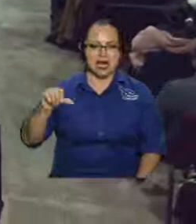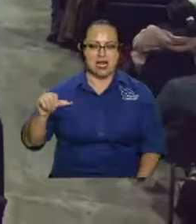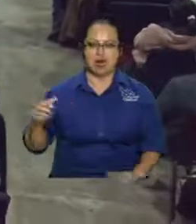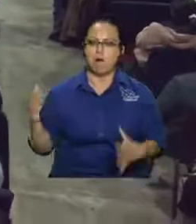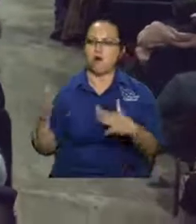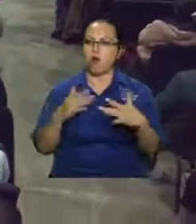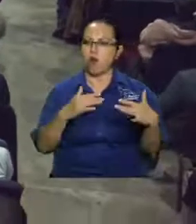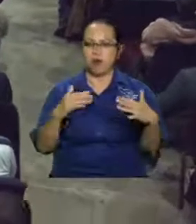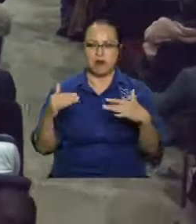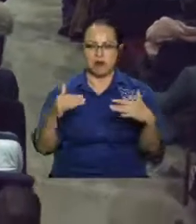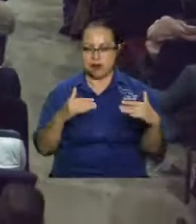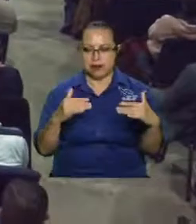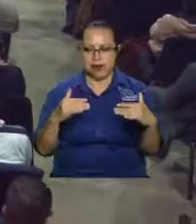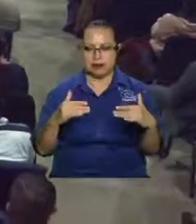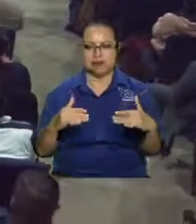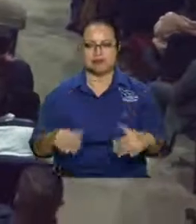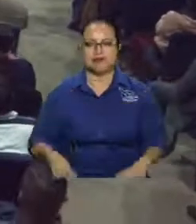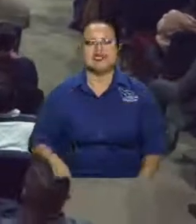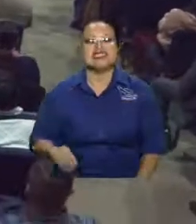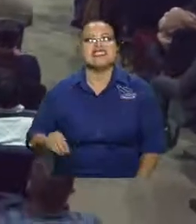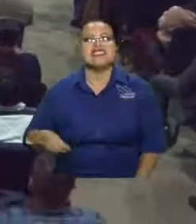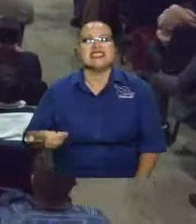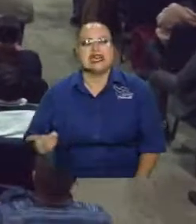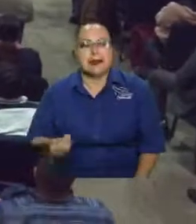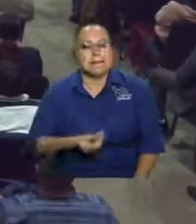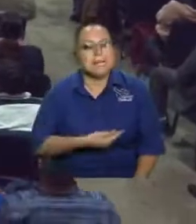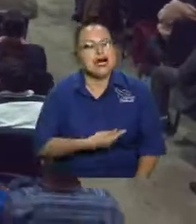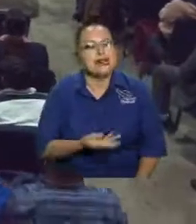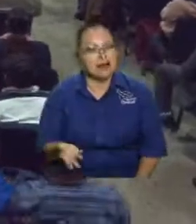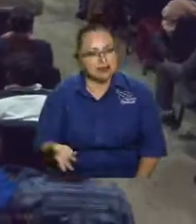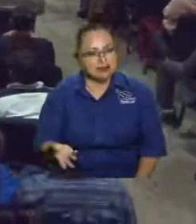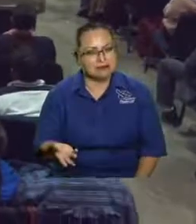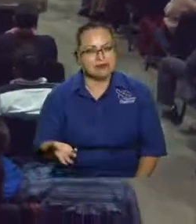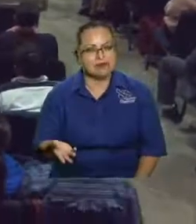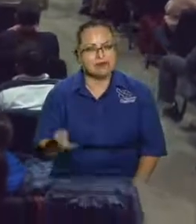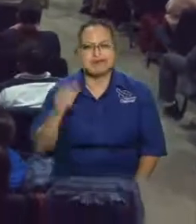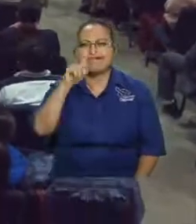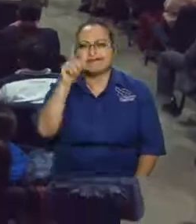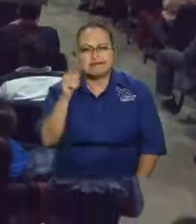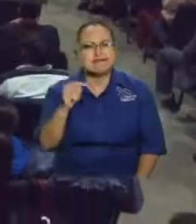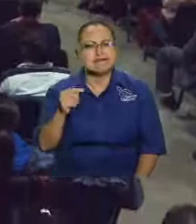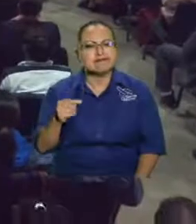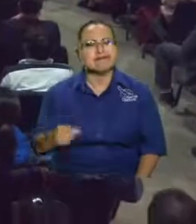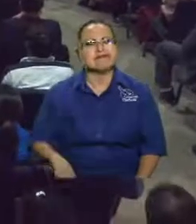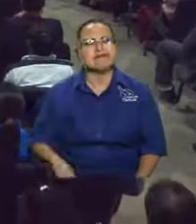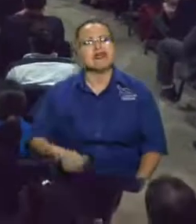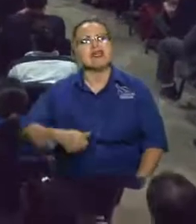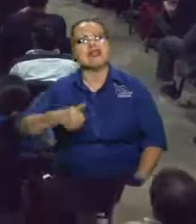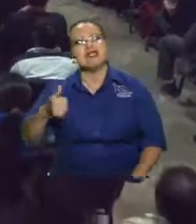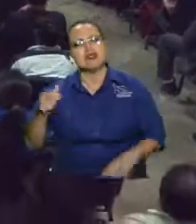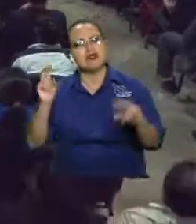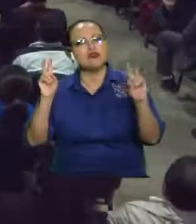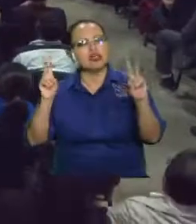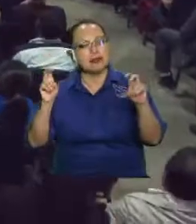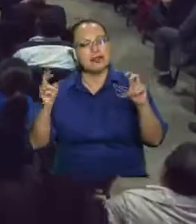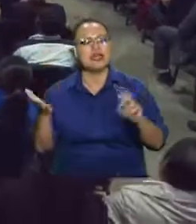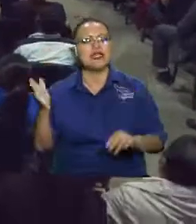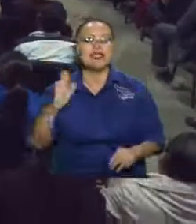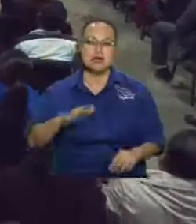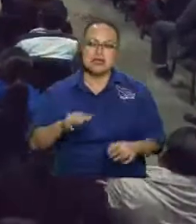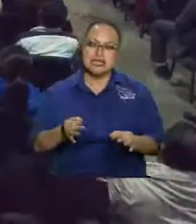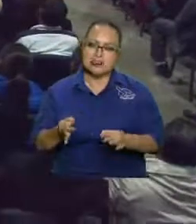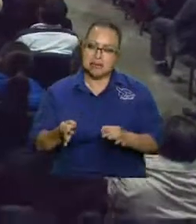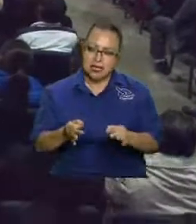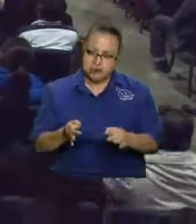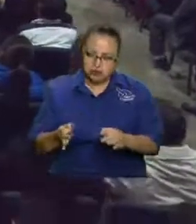ese matrimonio nace con un pleito. ¿Quién manda? ¿Quién manda? Ese también es otro tema que hay